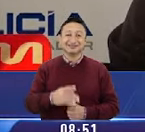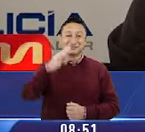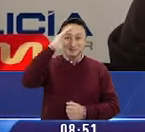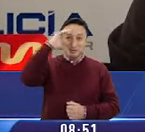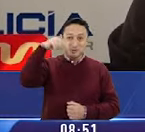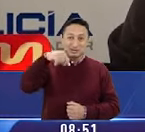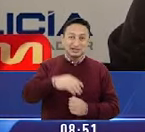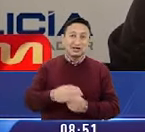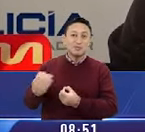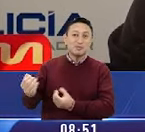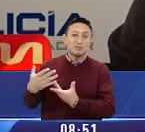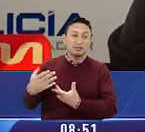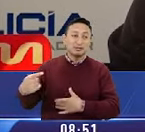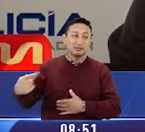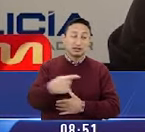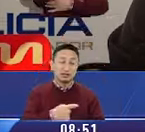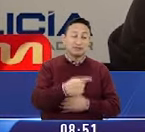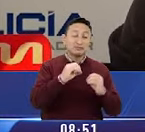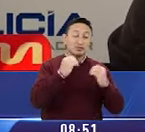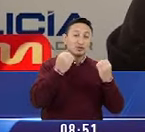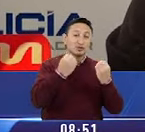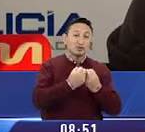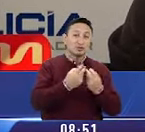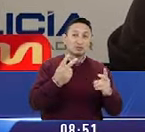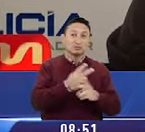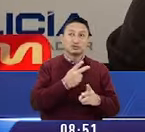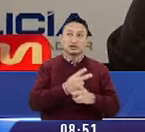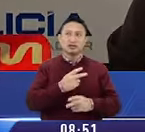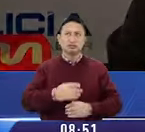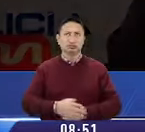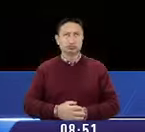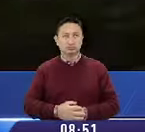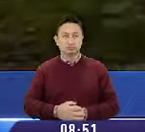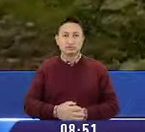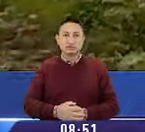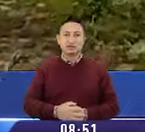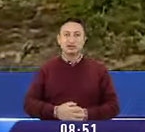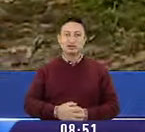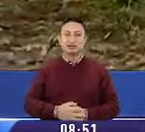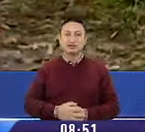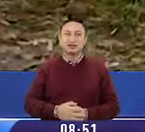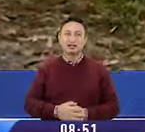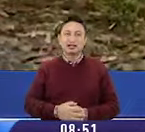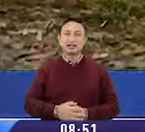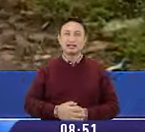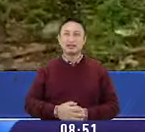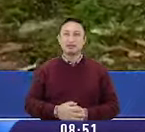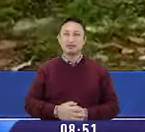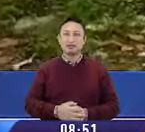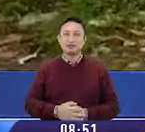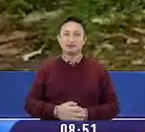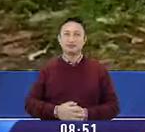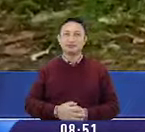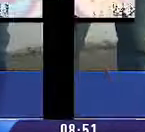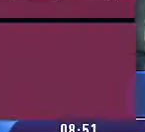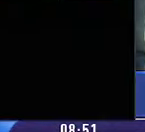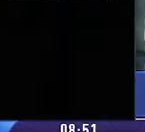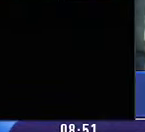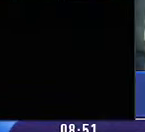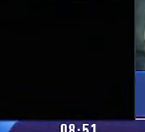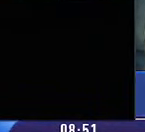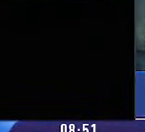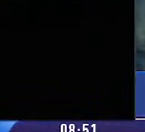da cuenta de que hemos desarticulado una potencial actividad terrorista. Según se informó, 14 grupos delictivos que operan con